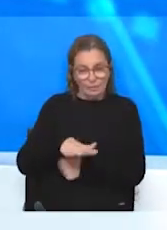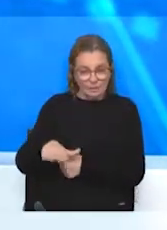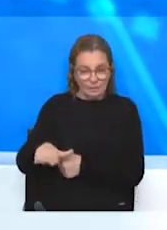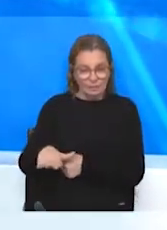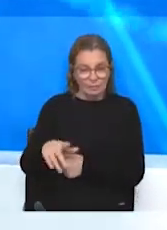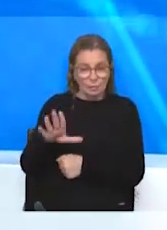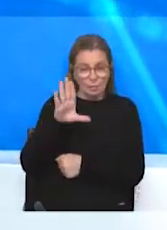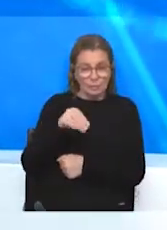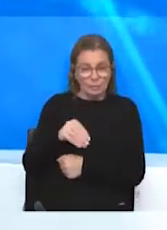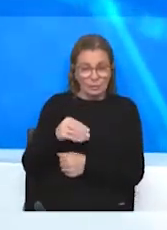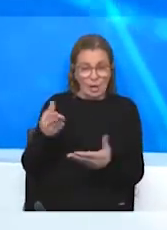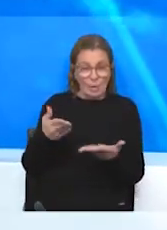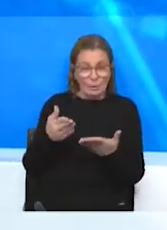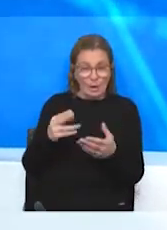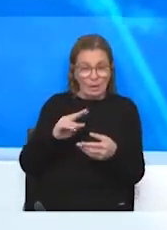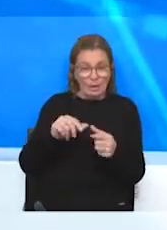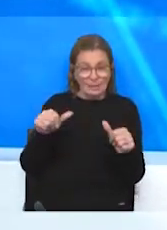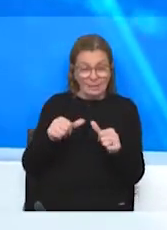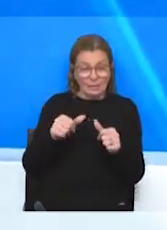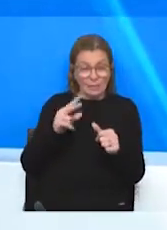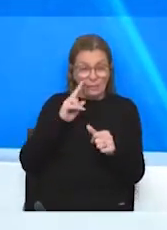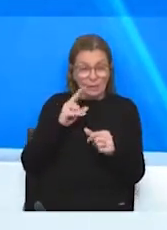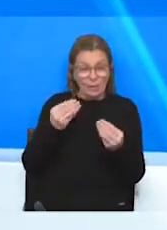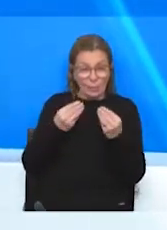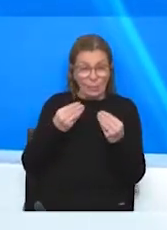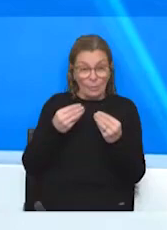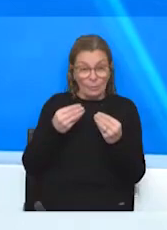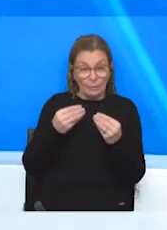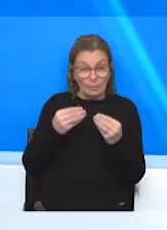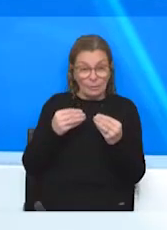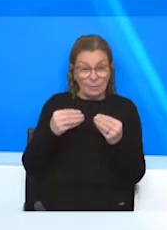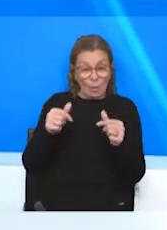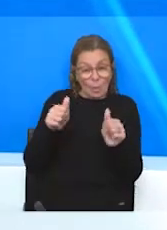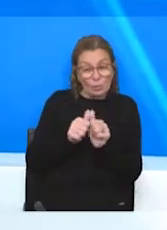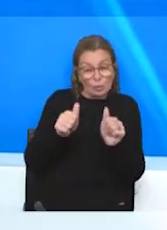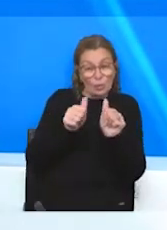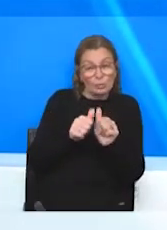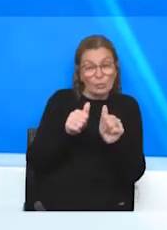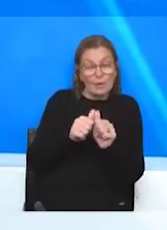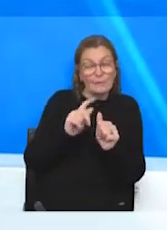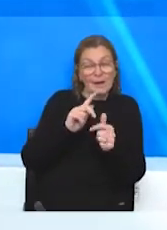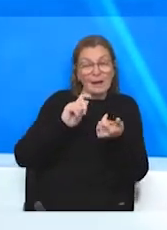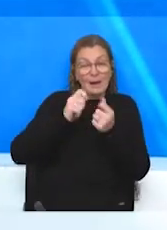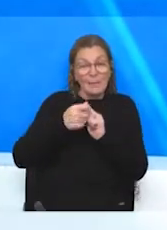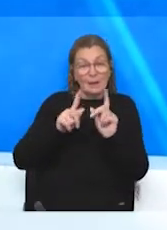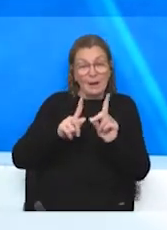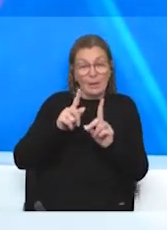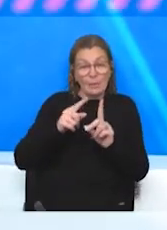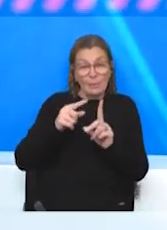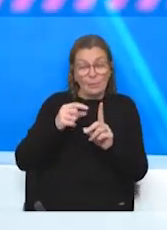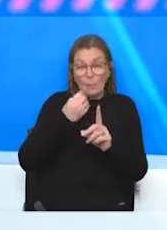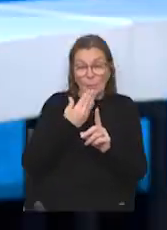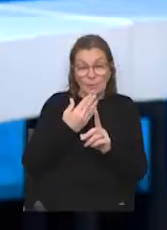eso Ahora como que se está construyendo no y hay que ver cóm eso se acopla y y y se transforma en algo positivo para la